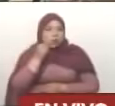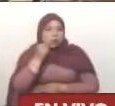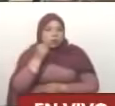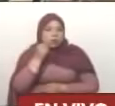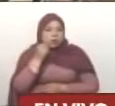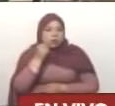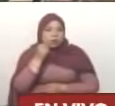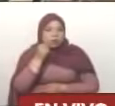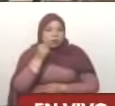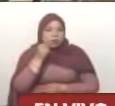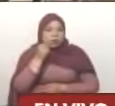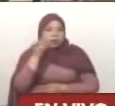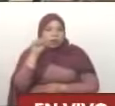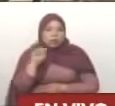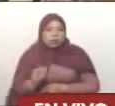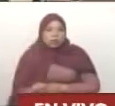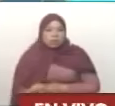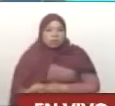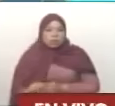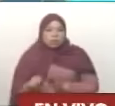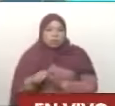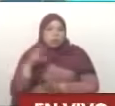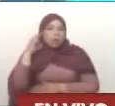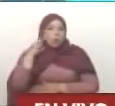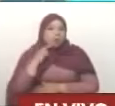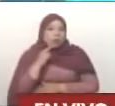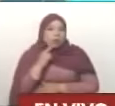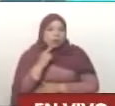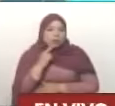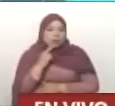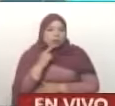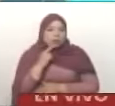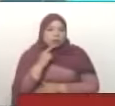¿Cómo se llama el estado que queda al sur?